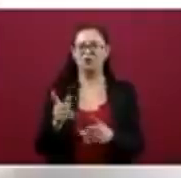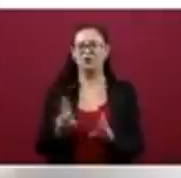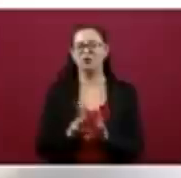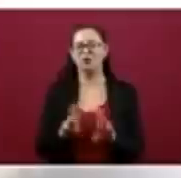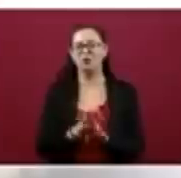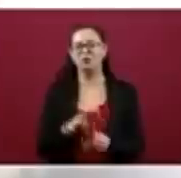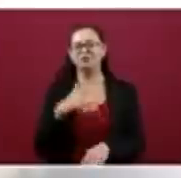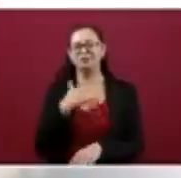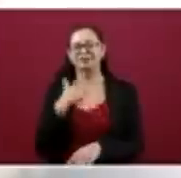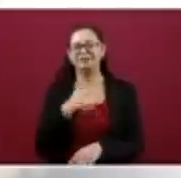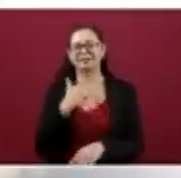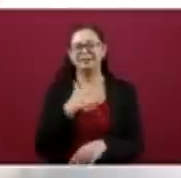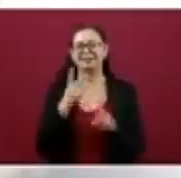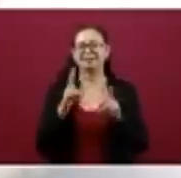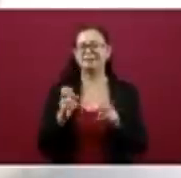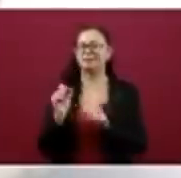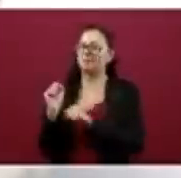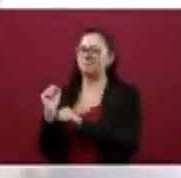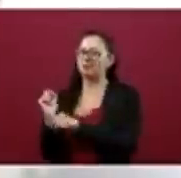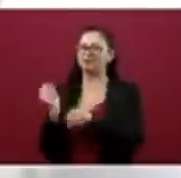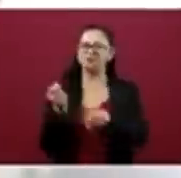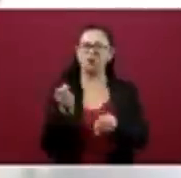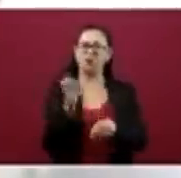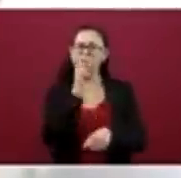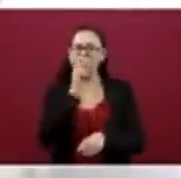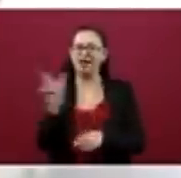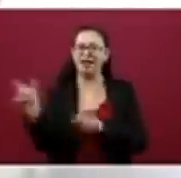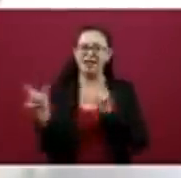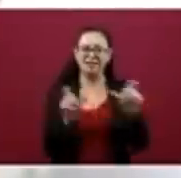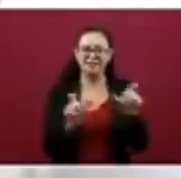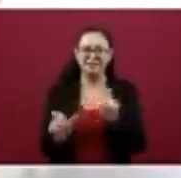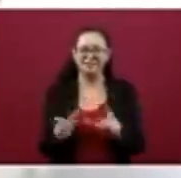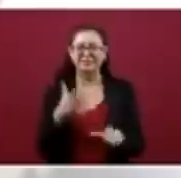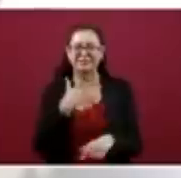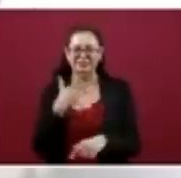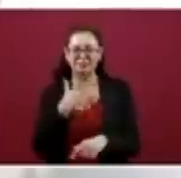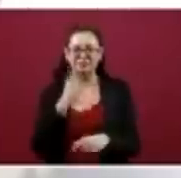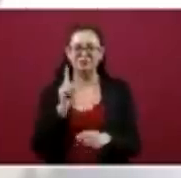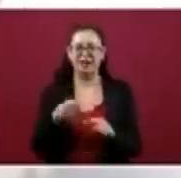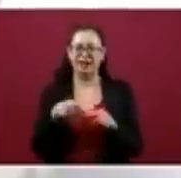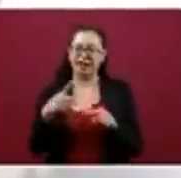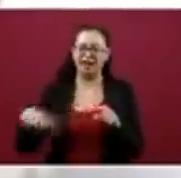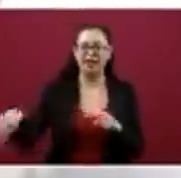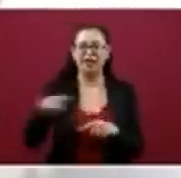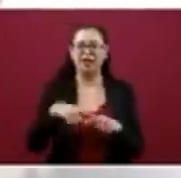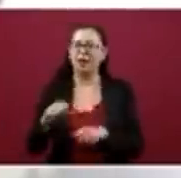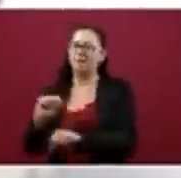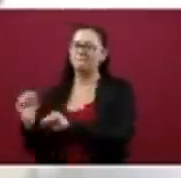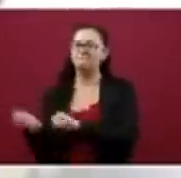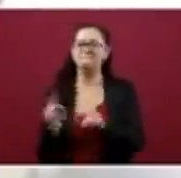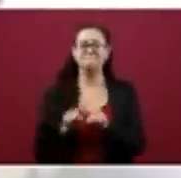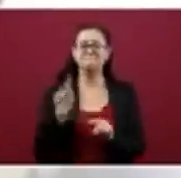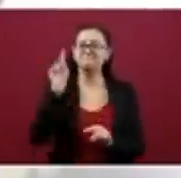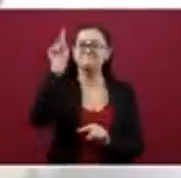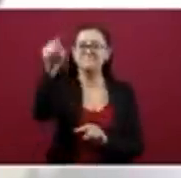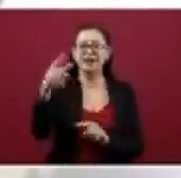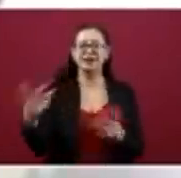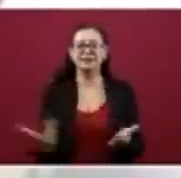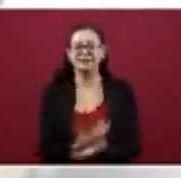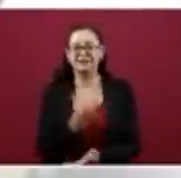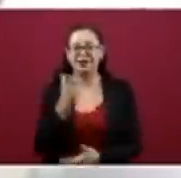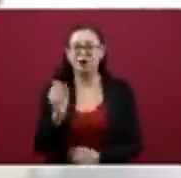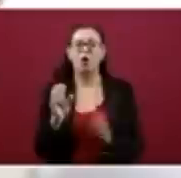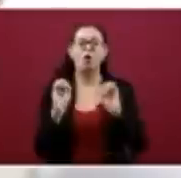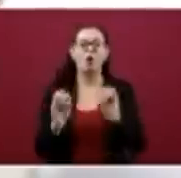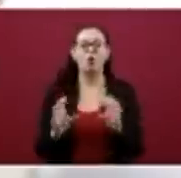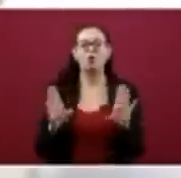¿Cómo nos ha ido en términos beisboleros? Si nos han metido home run, si con puro hit le hemos librado, o